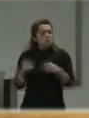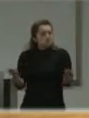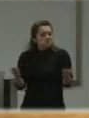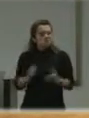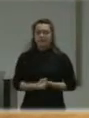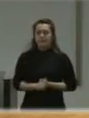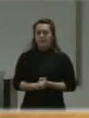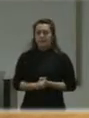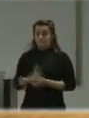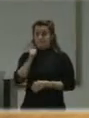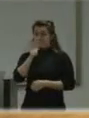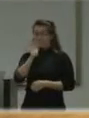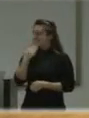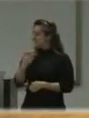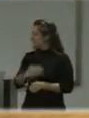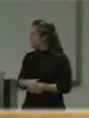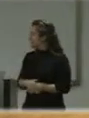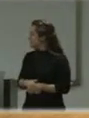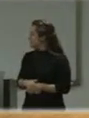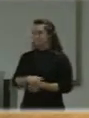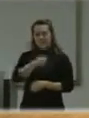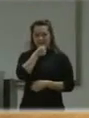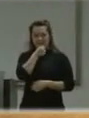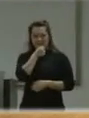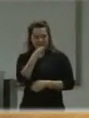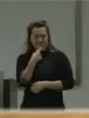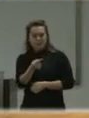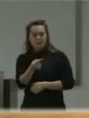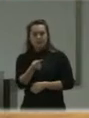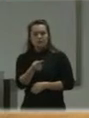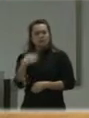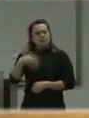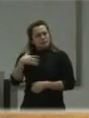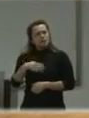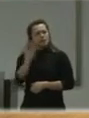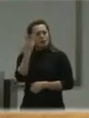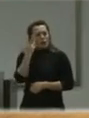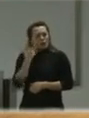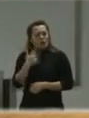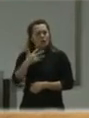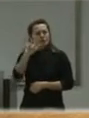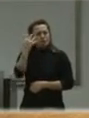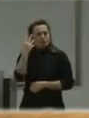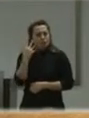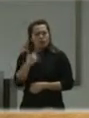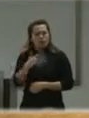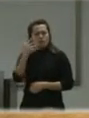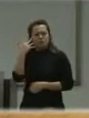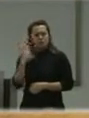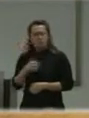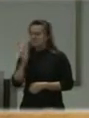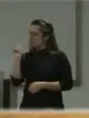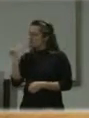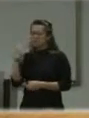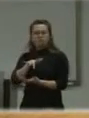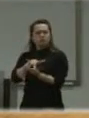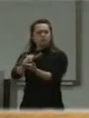bien en realidad pues fue muy gratificante verlos todos los días madrugar y motivarse a llegar a